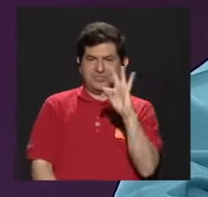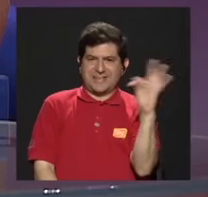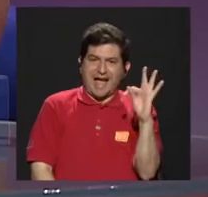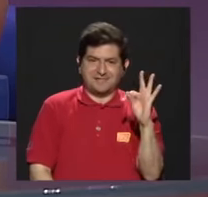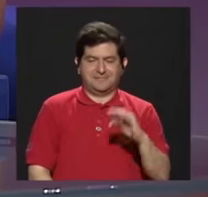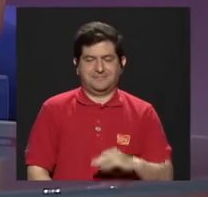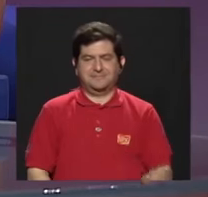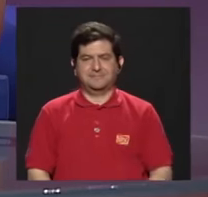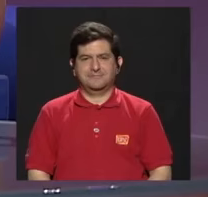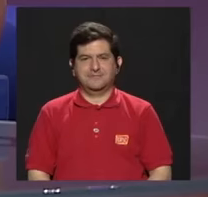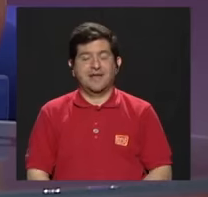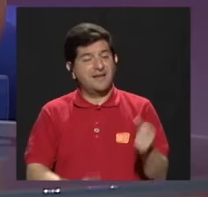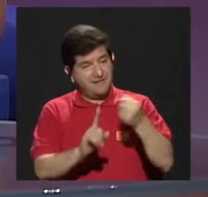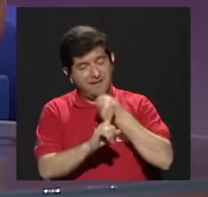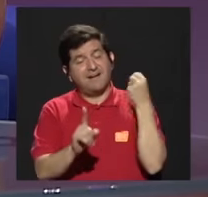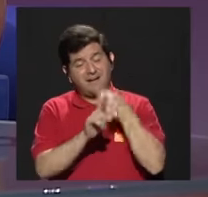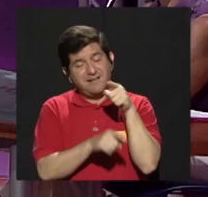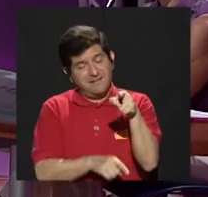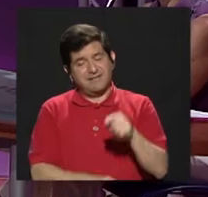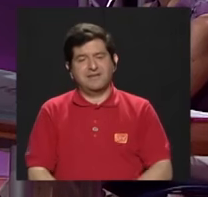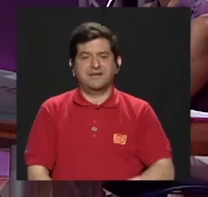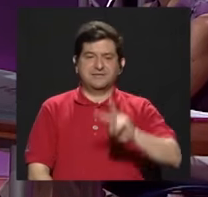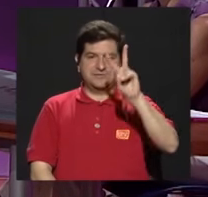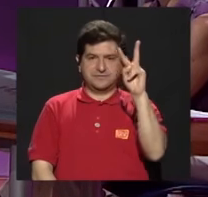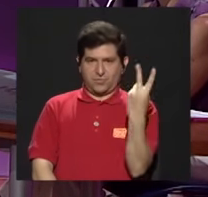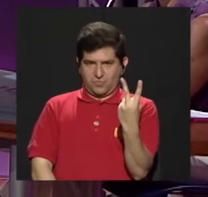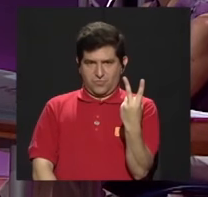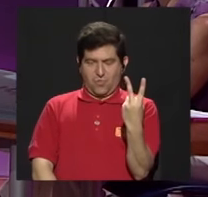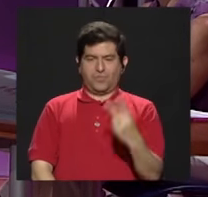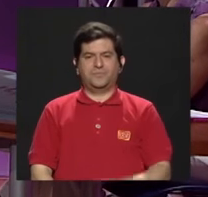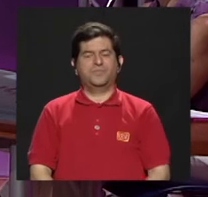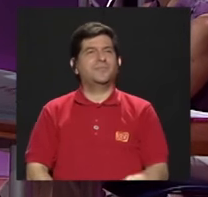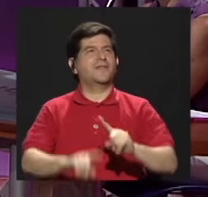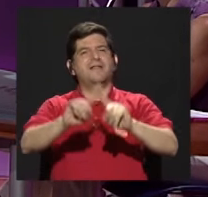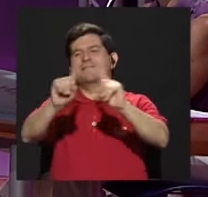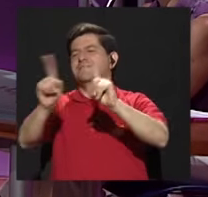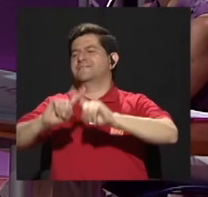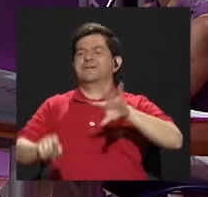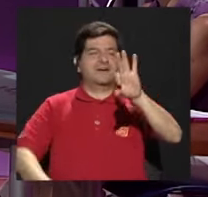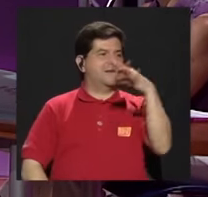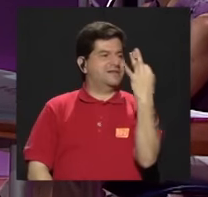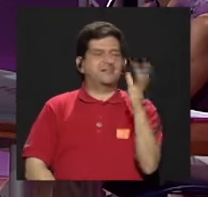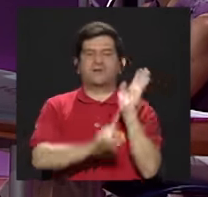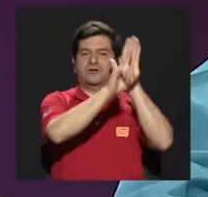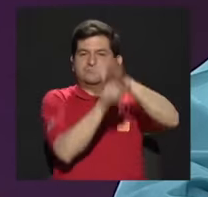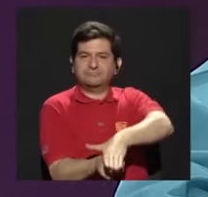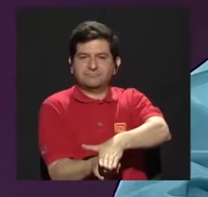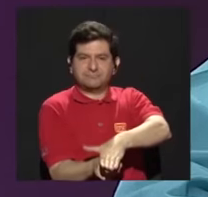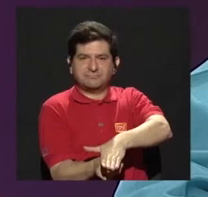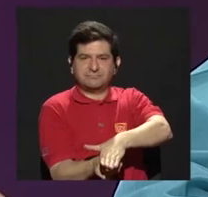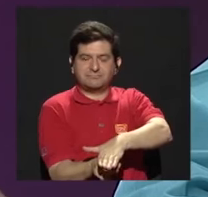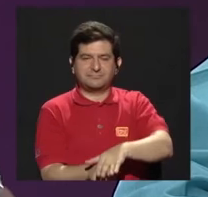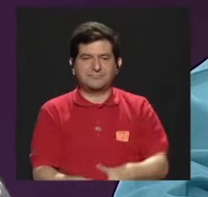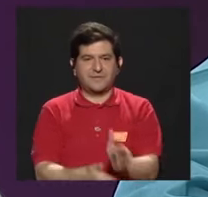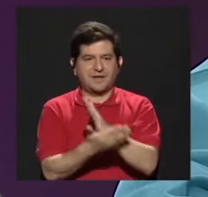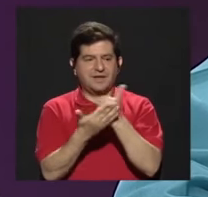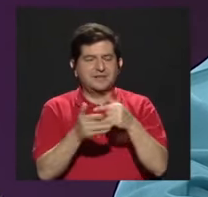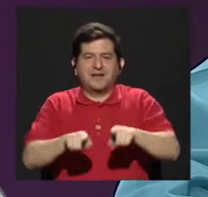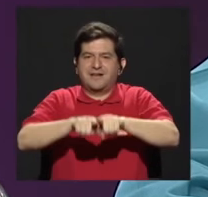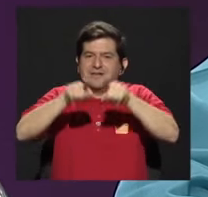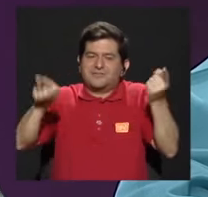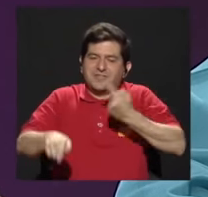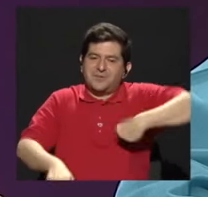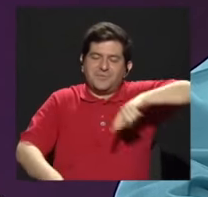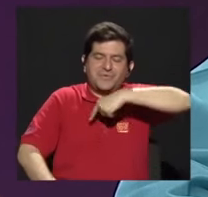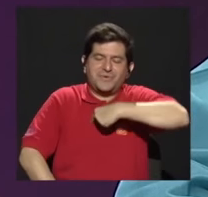etcétera. Entonces ahí hay una violencia. Y en segundo lugar, que hay múltiples manifestaciones del acoso y que es algo que tampoco